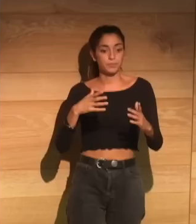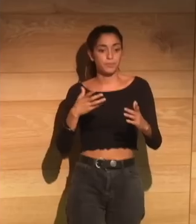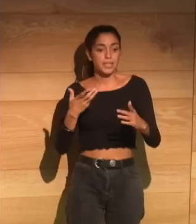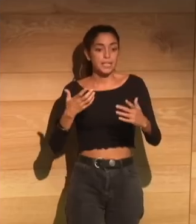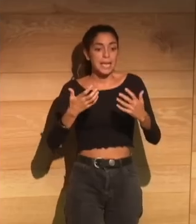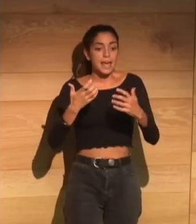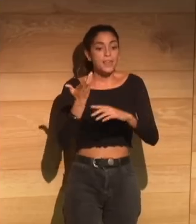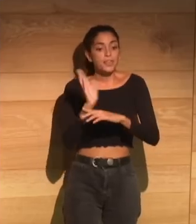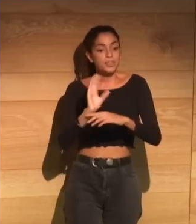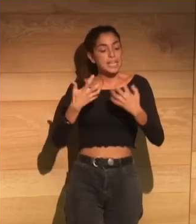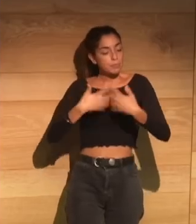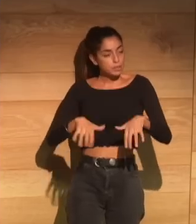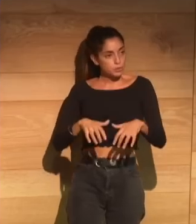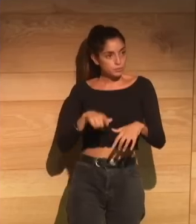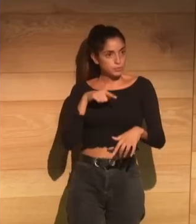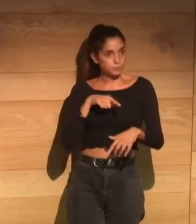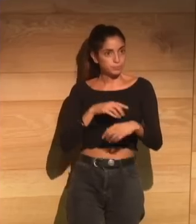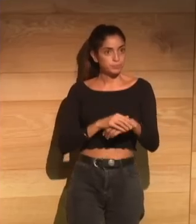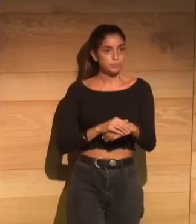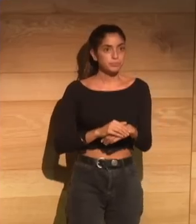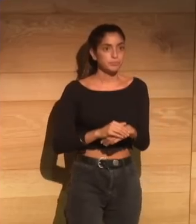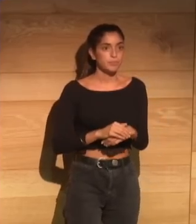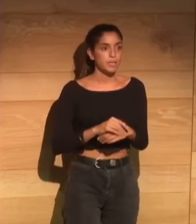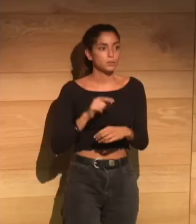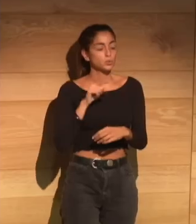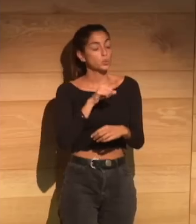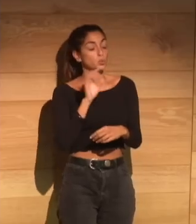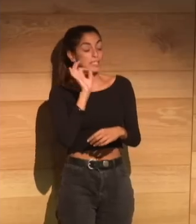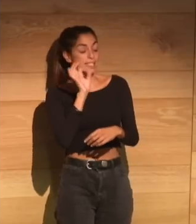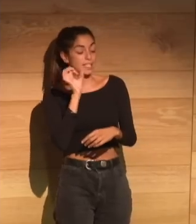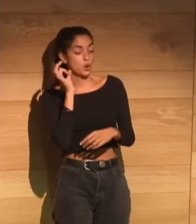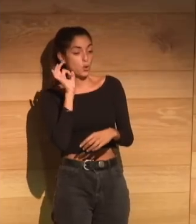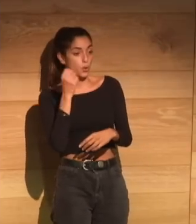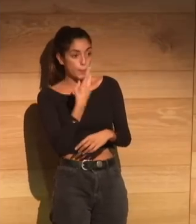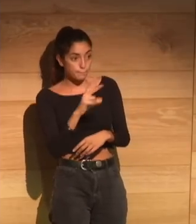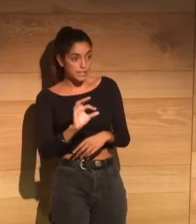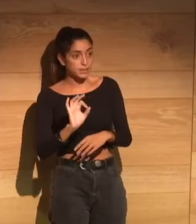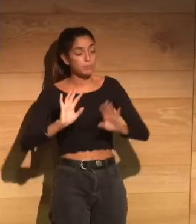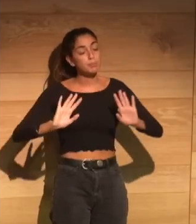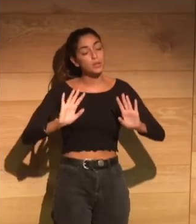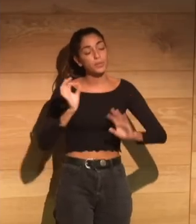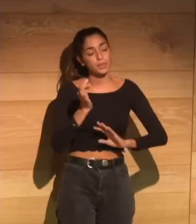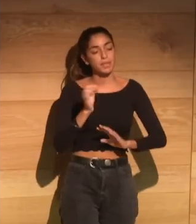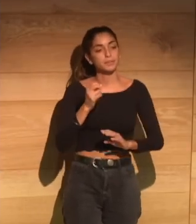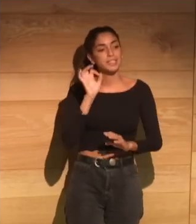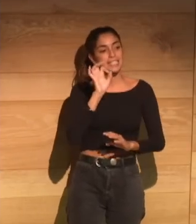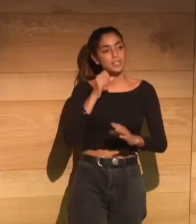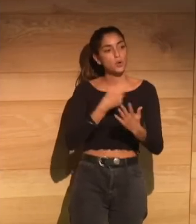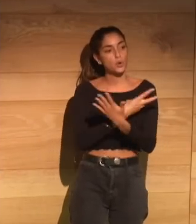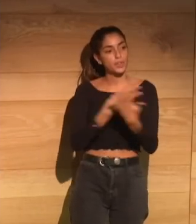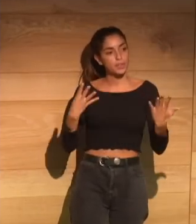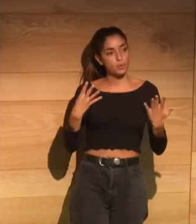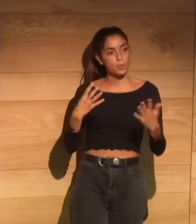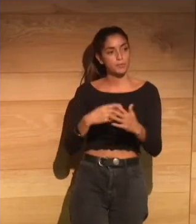dicho 20? No, 19. 19. O sea, ha dicho 20. Ha dicho 20, pero 19. Sí. Pero vale, te corregí. Pero era casi 20. Casi no, 20. Ha puesto cara de